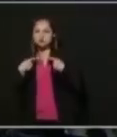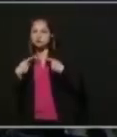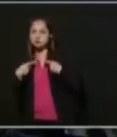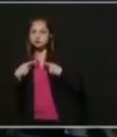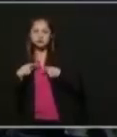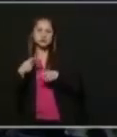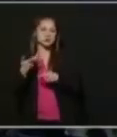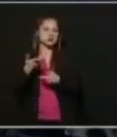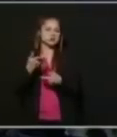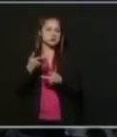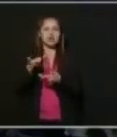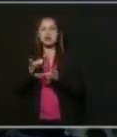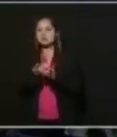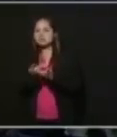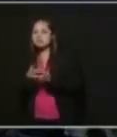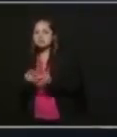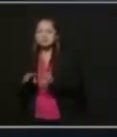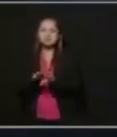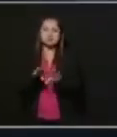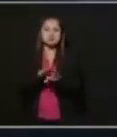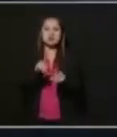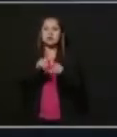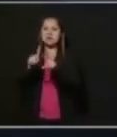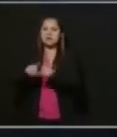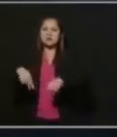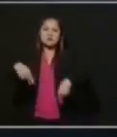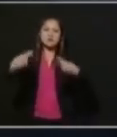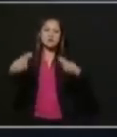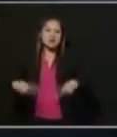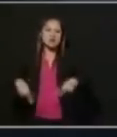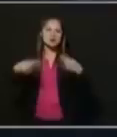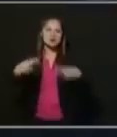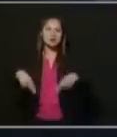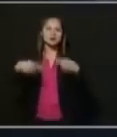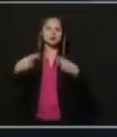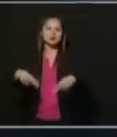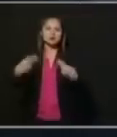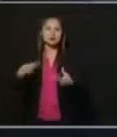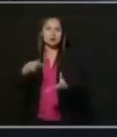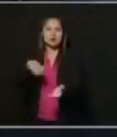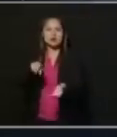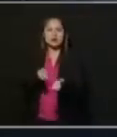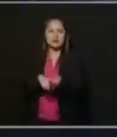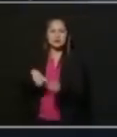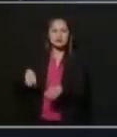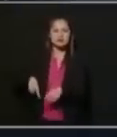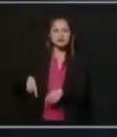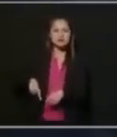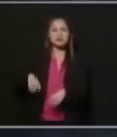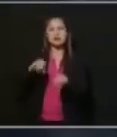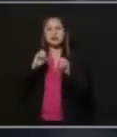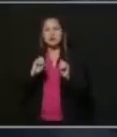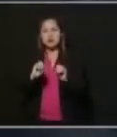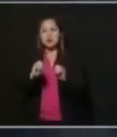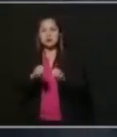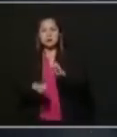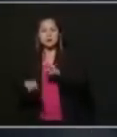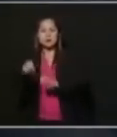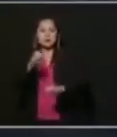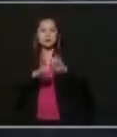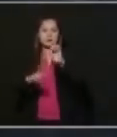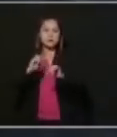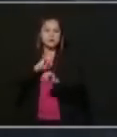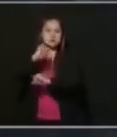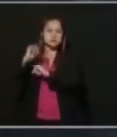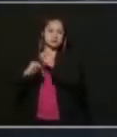grandes contribuyentes, con proveedores del gobierno o con inversionistas